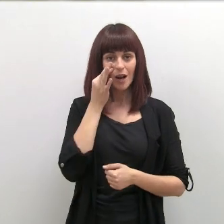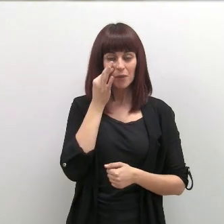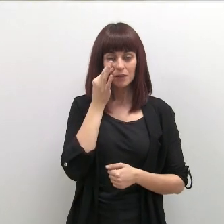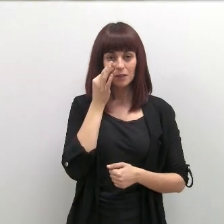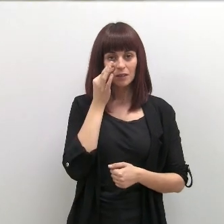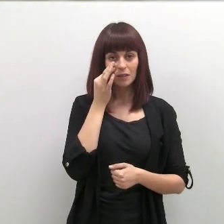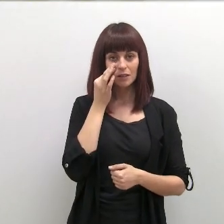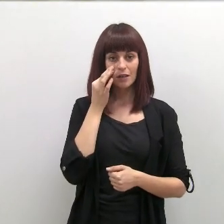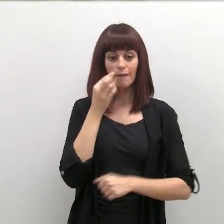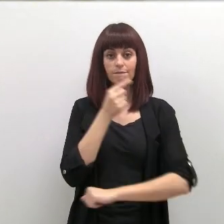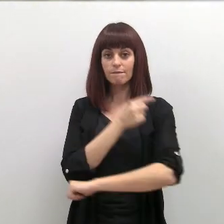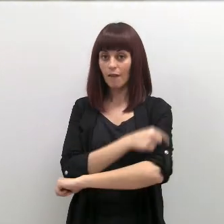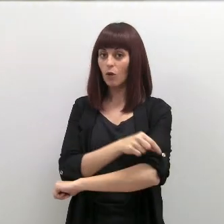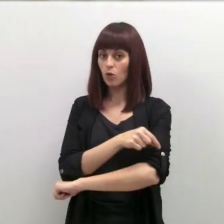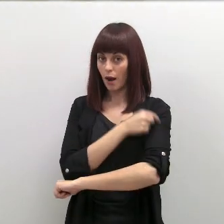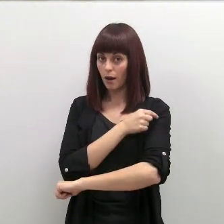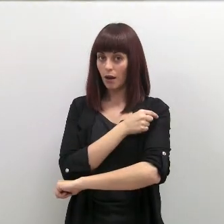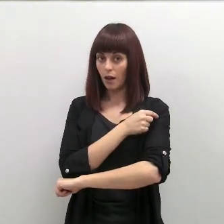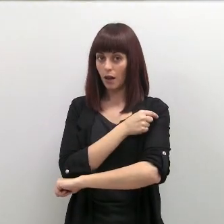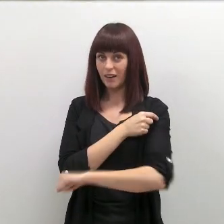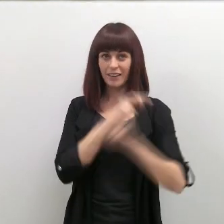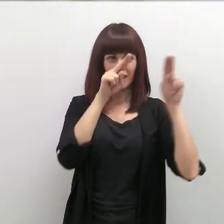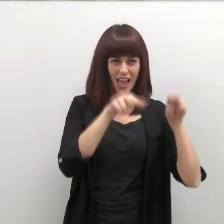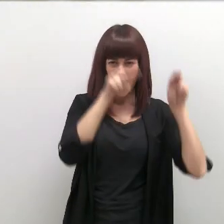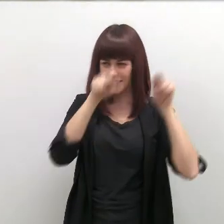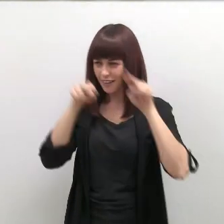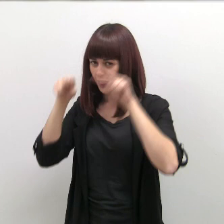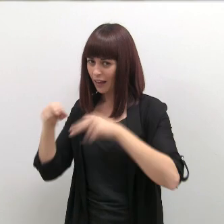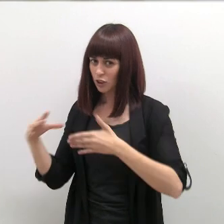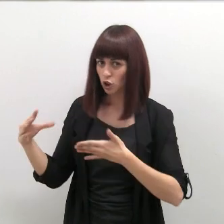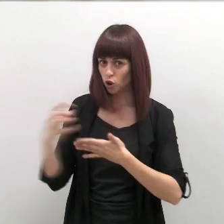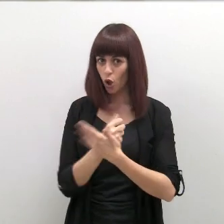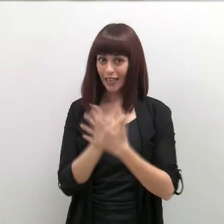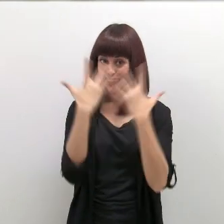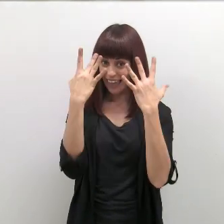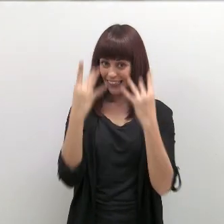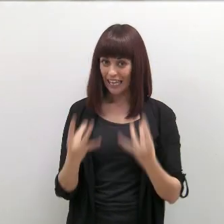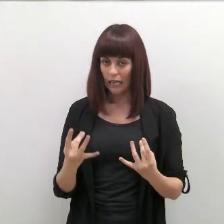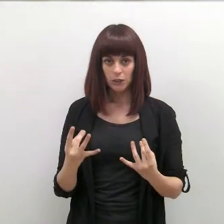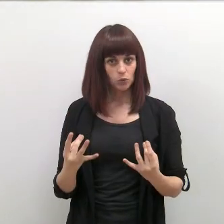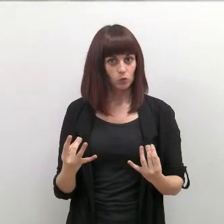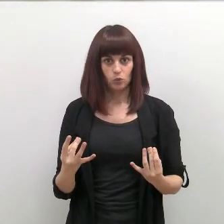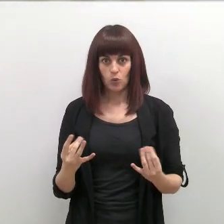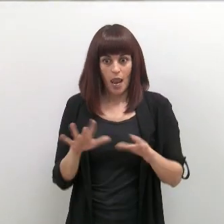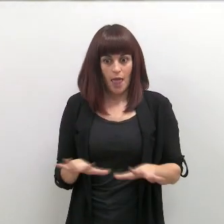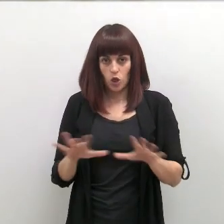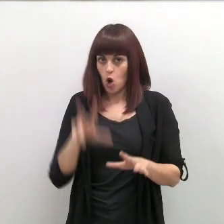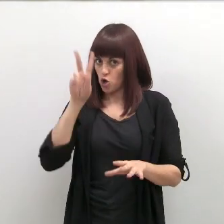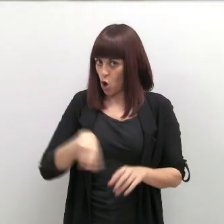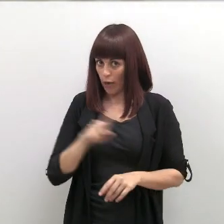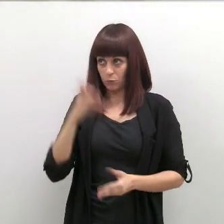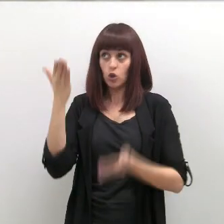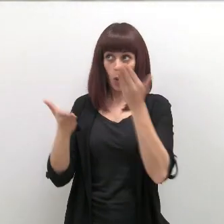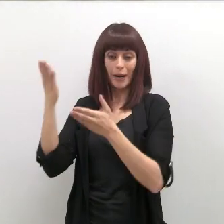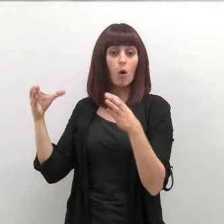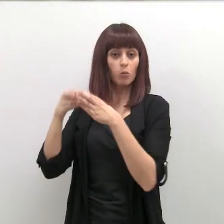realmente llegar a todas las residencias en 10 días no es lento. O sea, se puede comprobar con otras